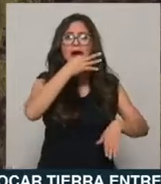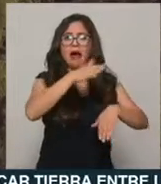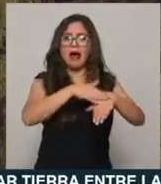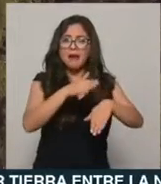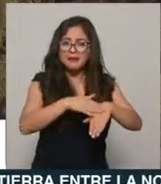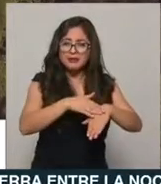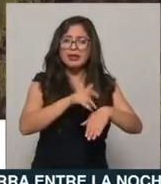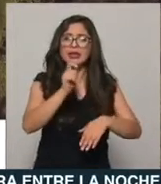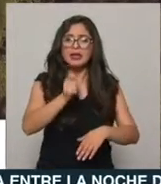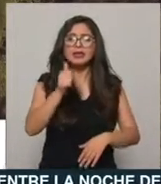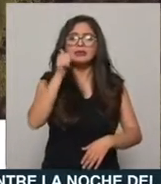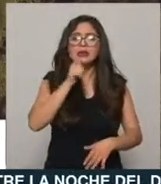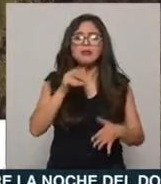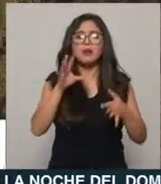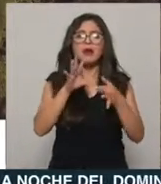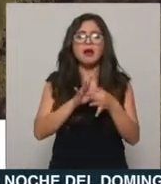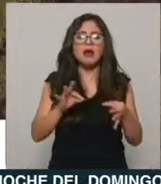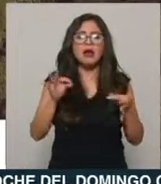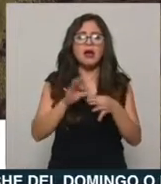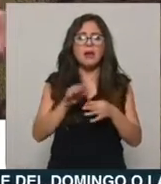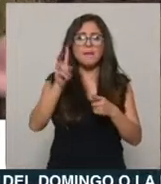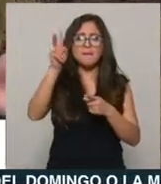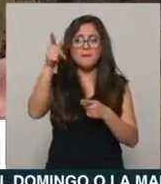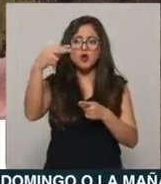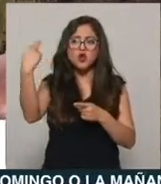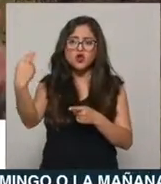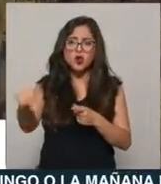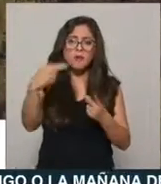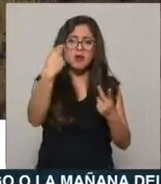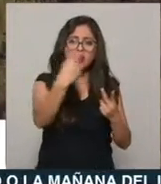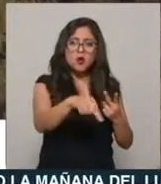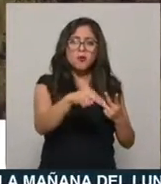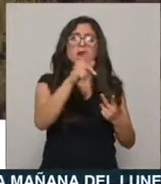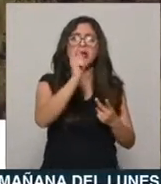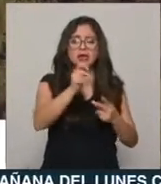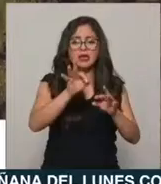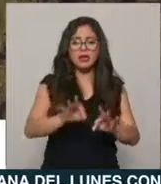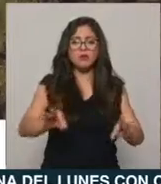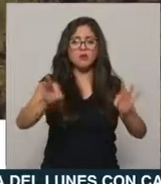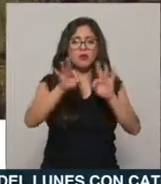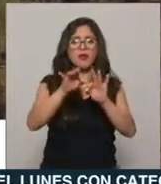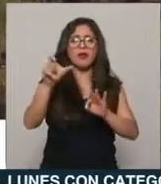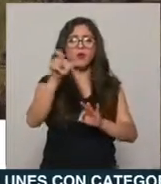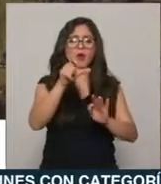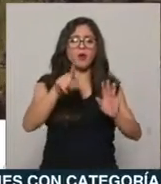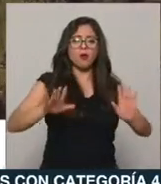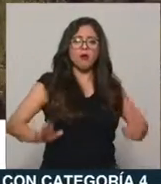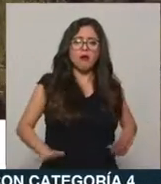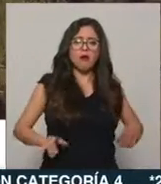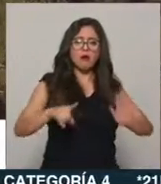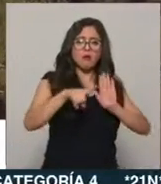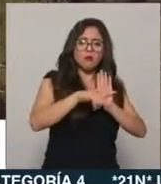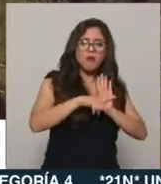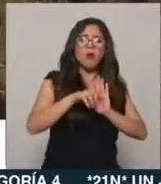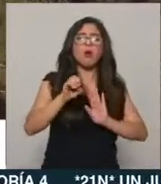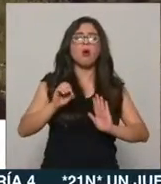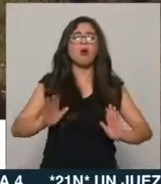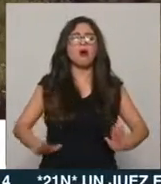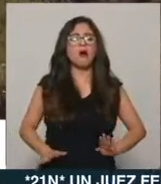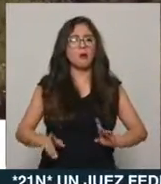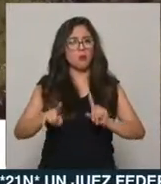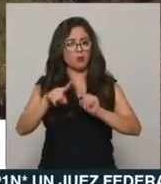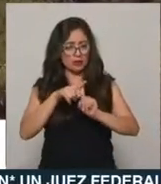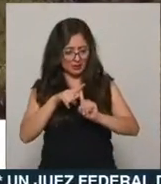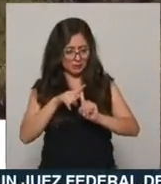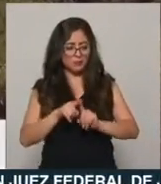de aquellos chicos que son significativos para ellos, en lo positivo y en lo negativo. Entonces hay que estar un poco atentos. Segundo, cuando notemos que hay un